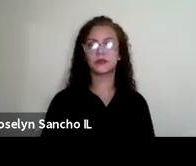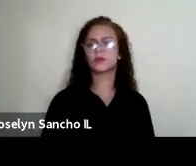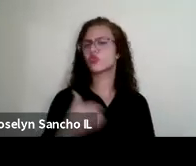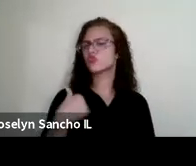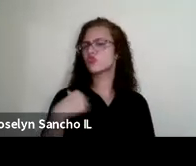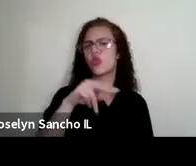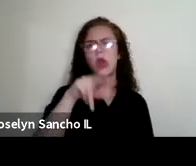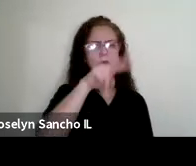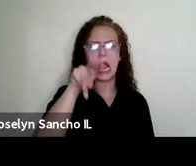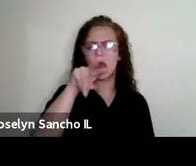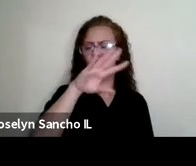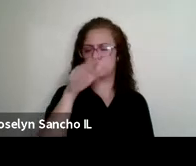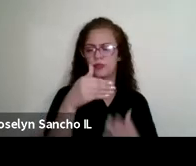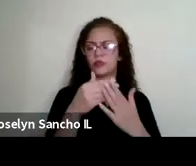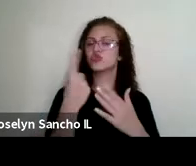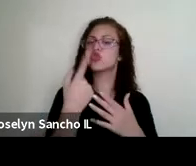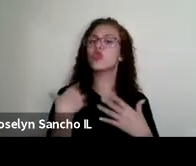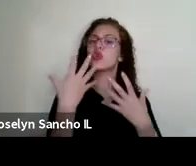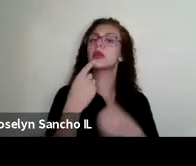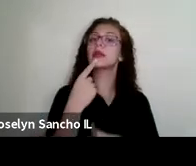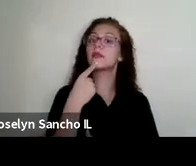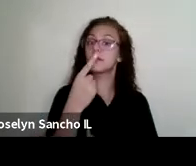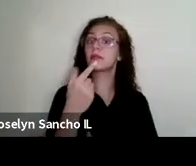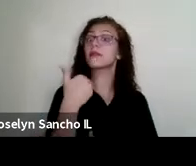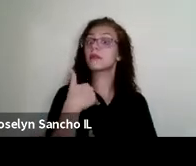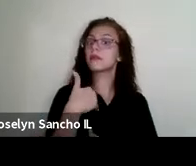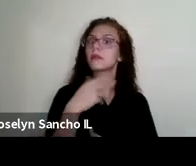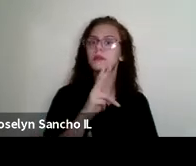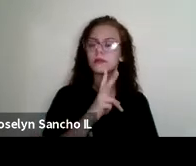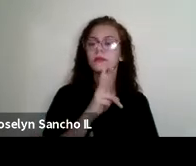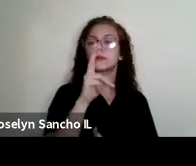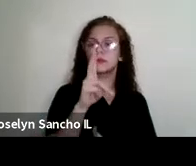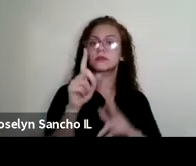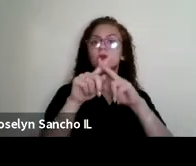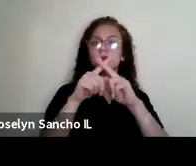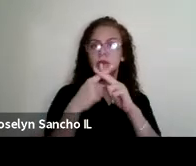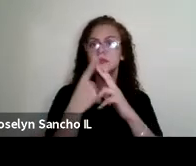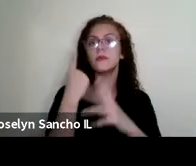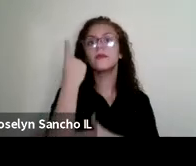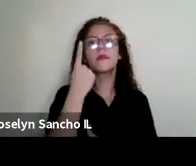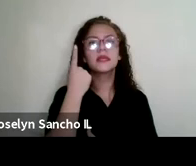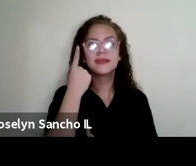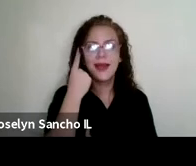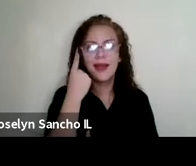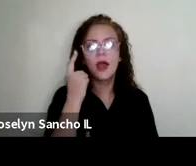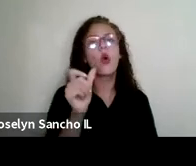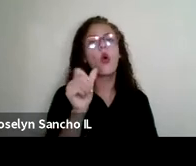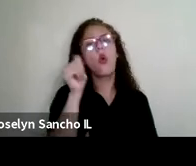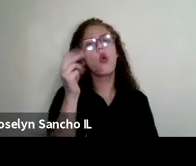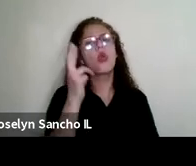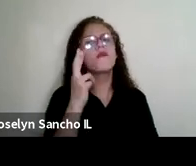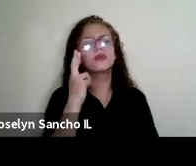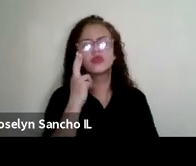el gráfico, solamente quiero decirles que tenemos que realmente empezar a pensar en otros